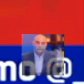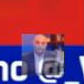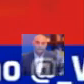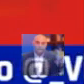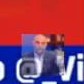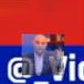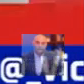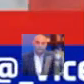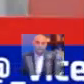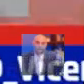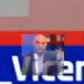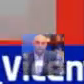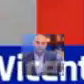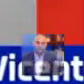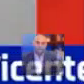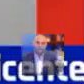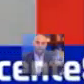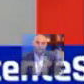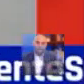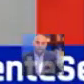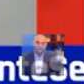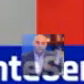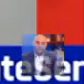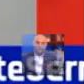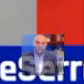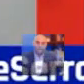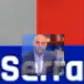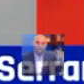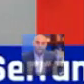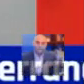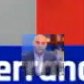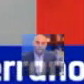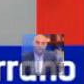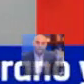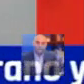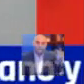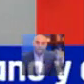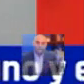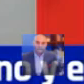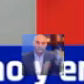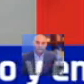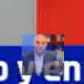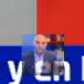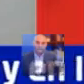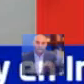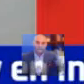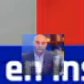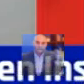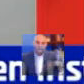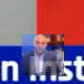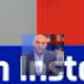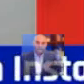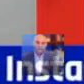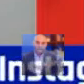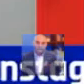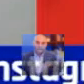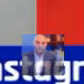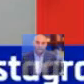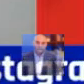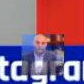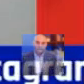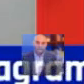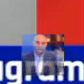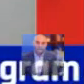querido Vicente, gracias por la deferencia, como siempre. Síganos en redes sociales, en efecto necesitamos esa fuerza en contra de